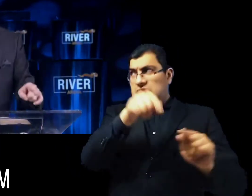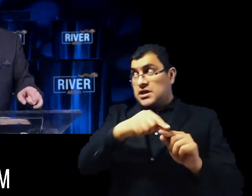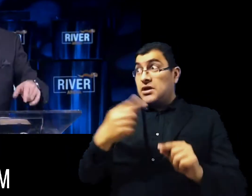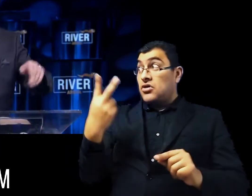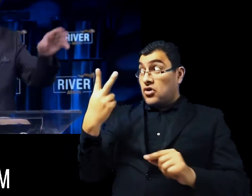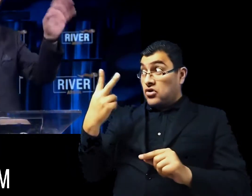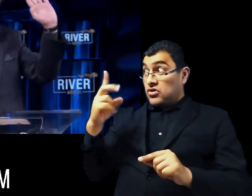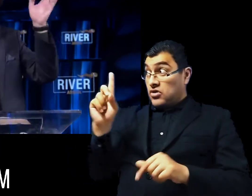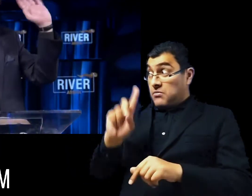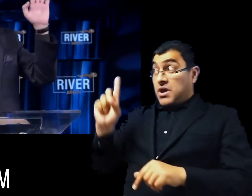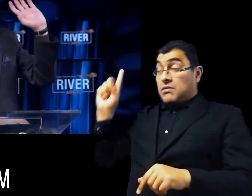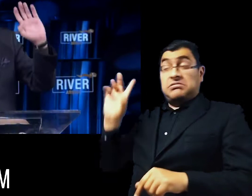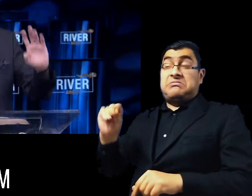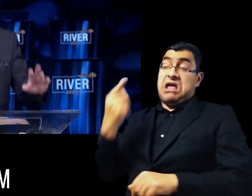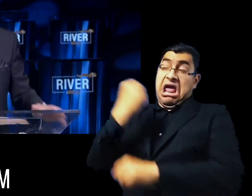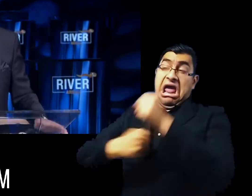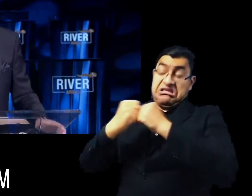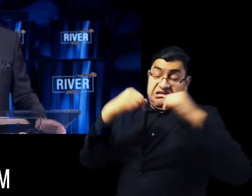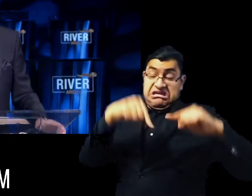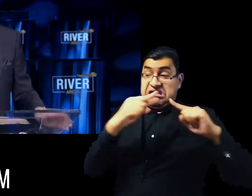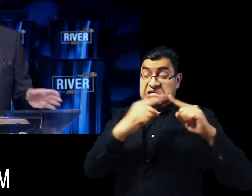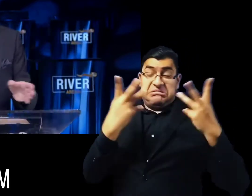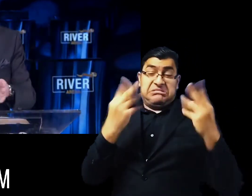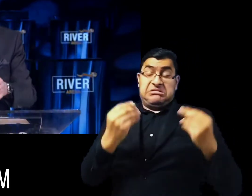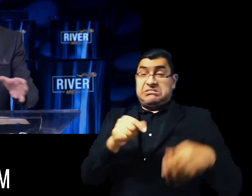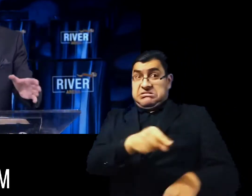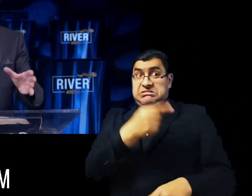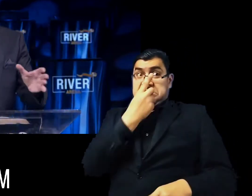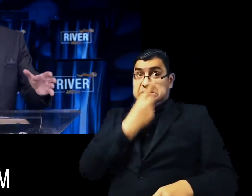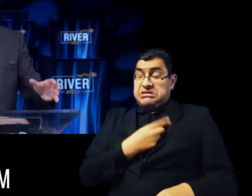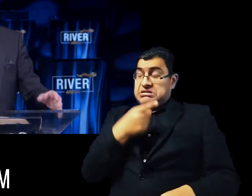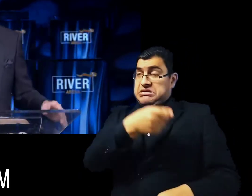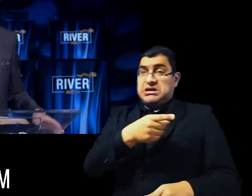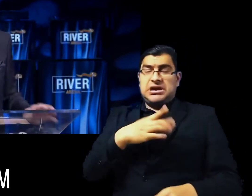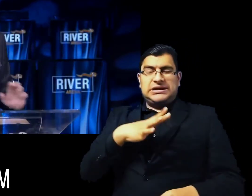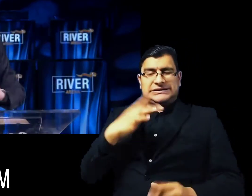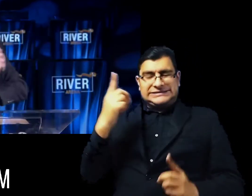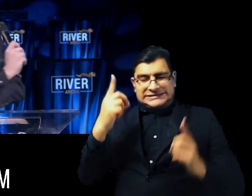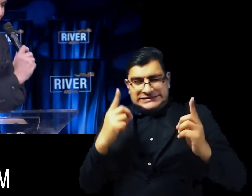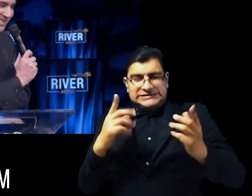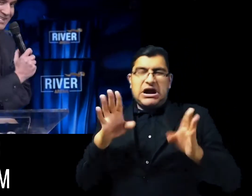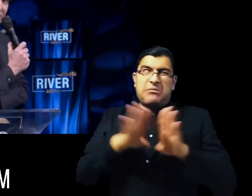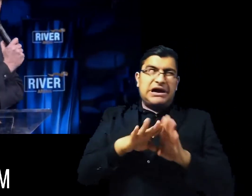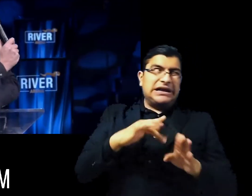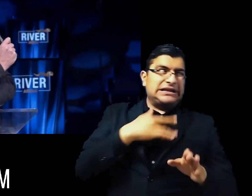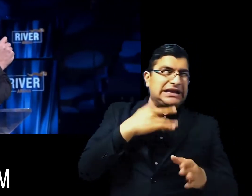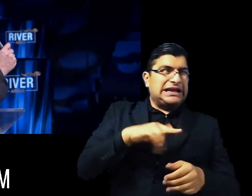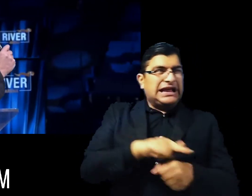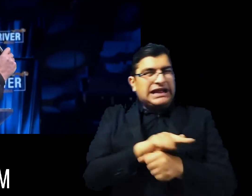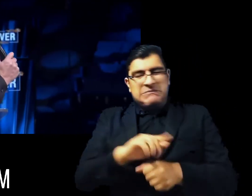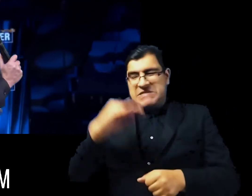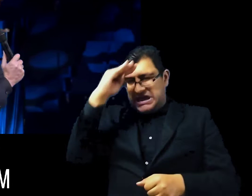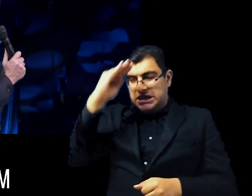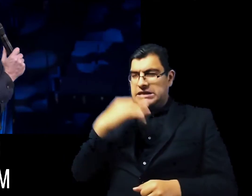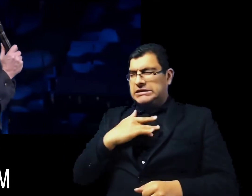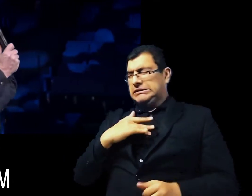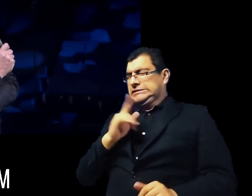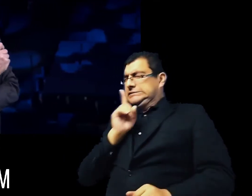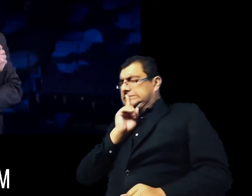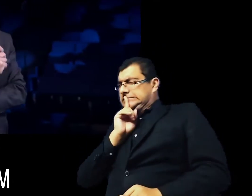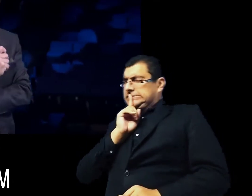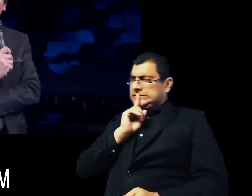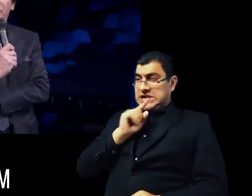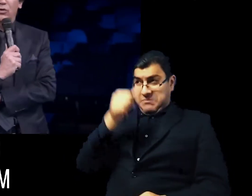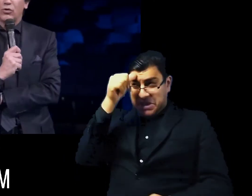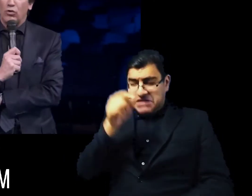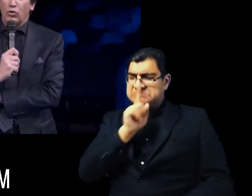un par de domingos, este está hace años en la iglesia y me dice que tiene serios problemas con su identidad sexual. No me consta que